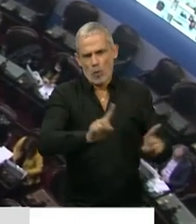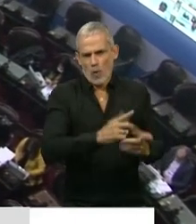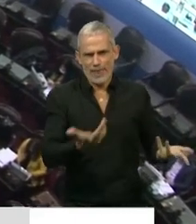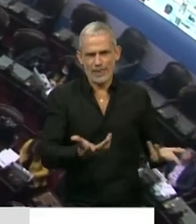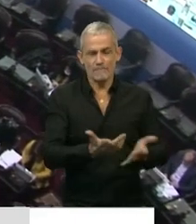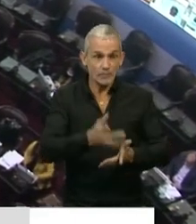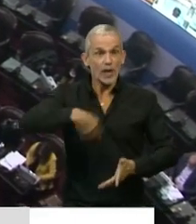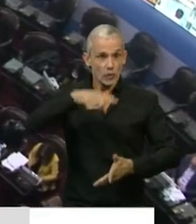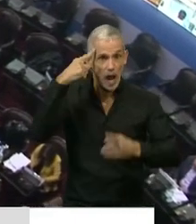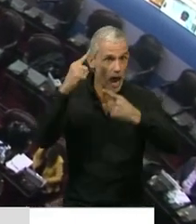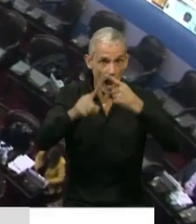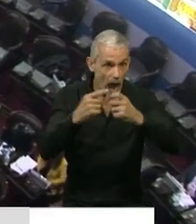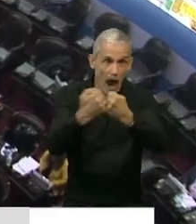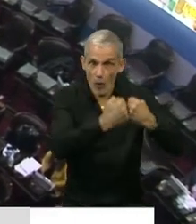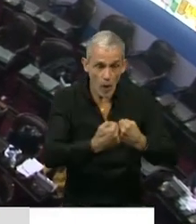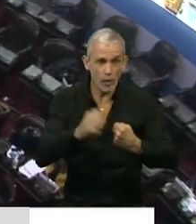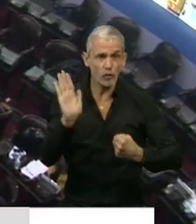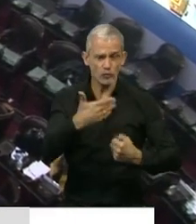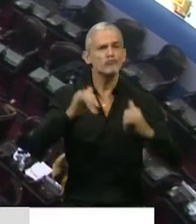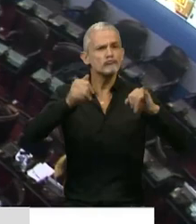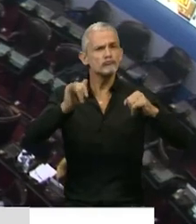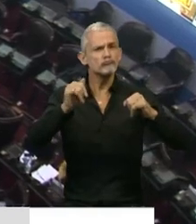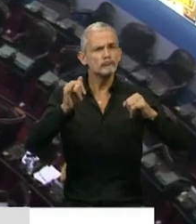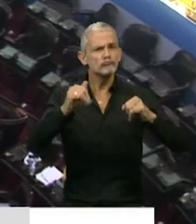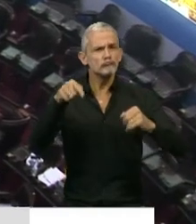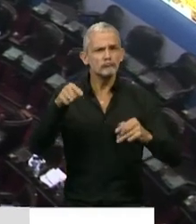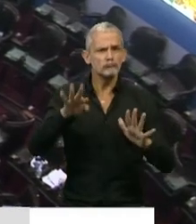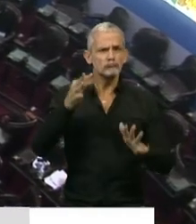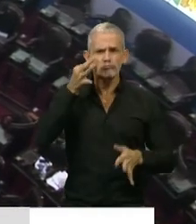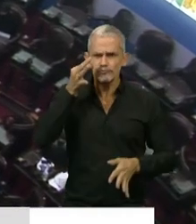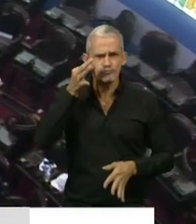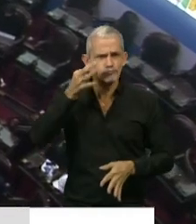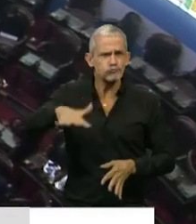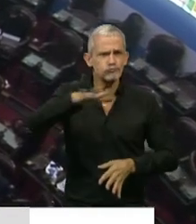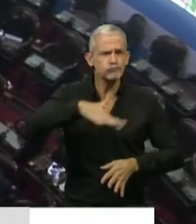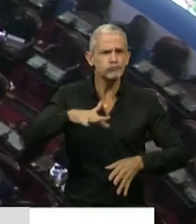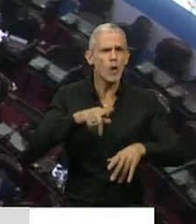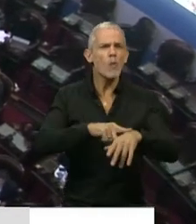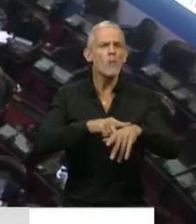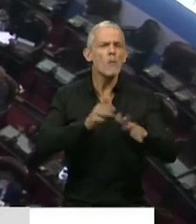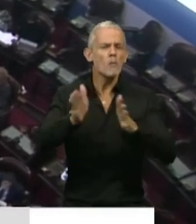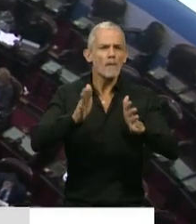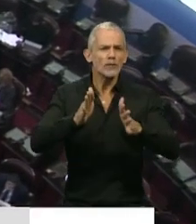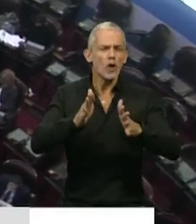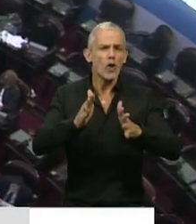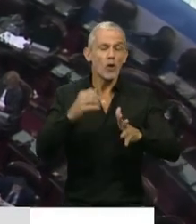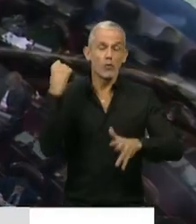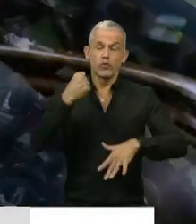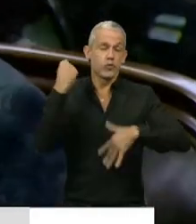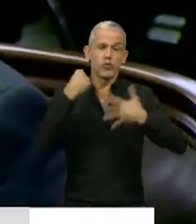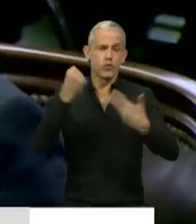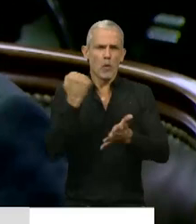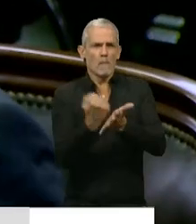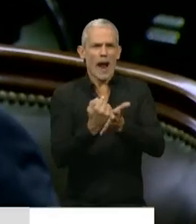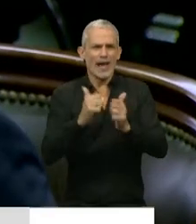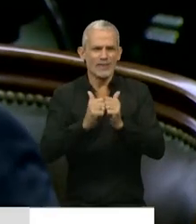todos vamos a coincidir que estamos viviendo un momento histórico en esta Cámara.